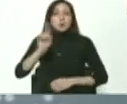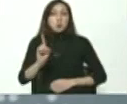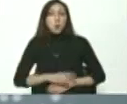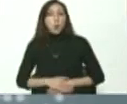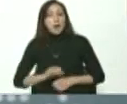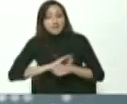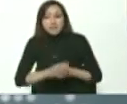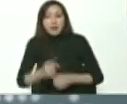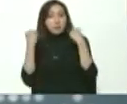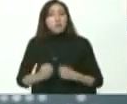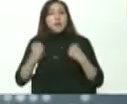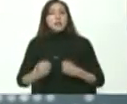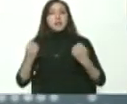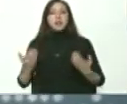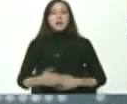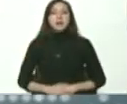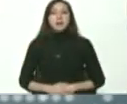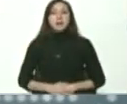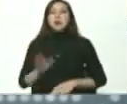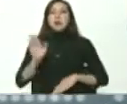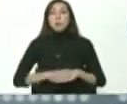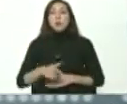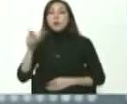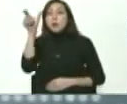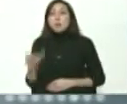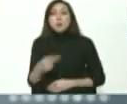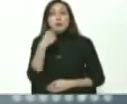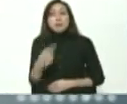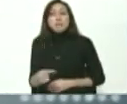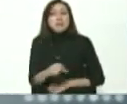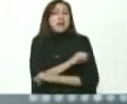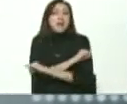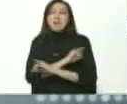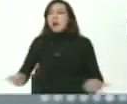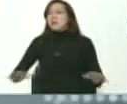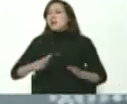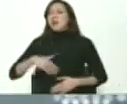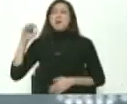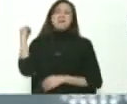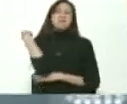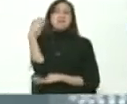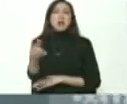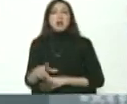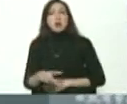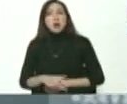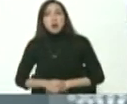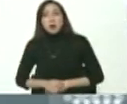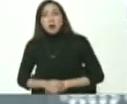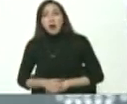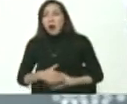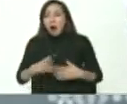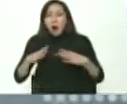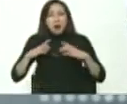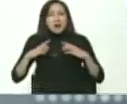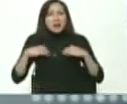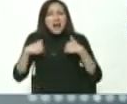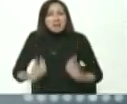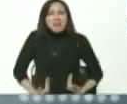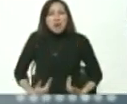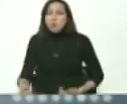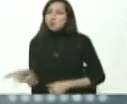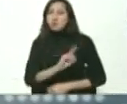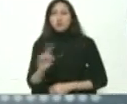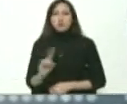brava. Alguna gente diga, ya basta ese coronavirus, estoy cansado, no te canses, no te rindas. Hay que